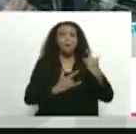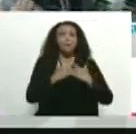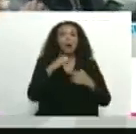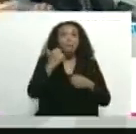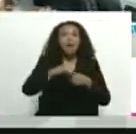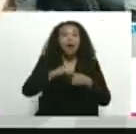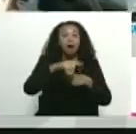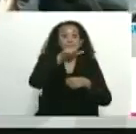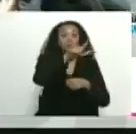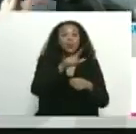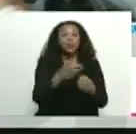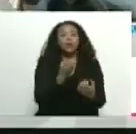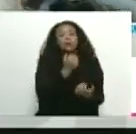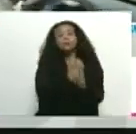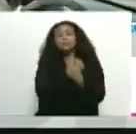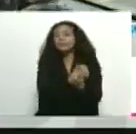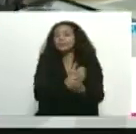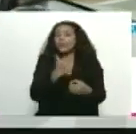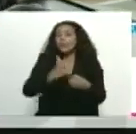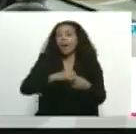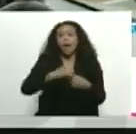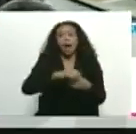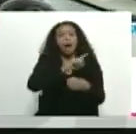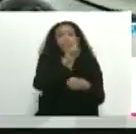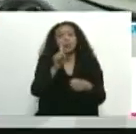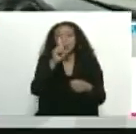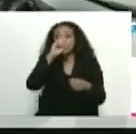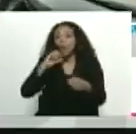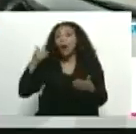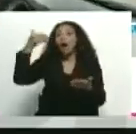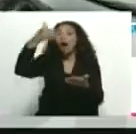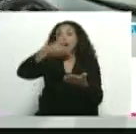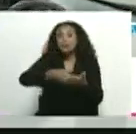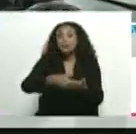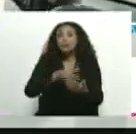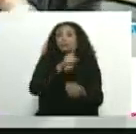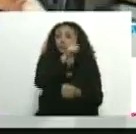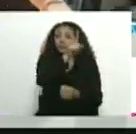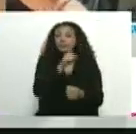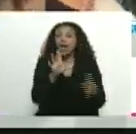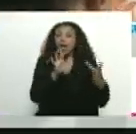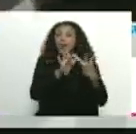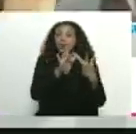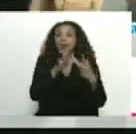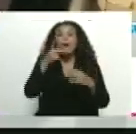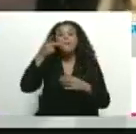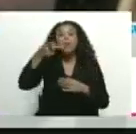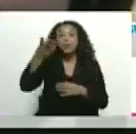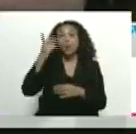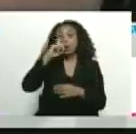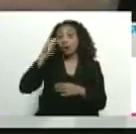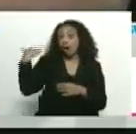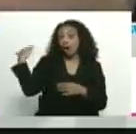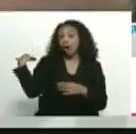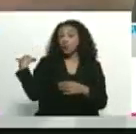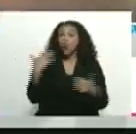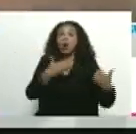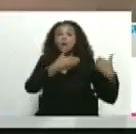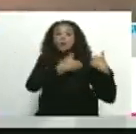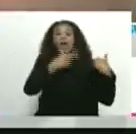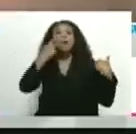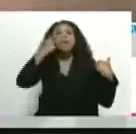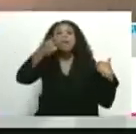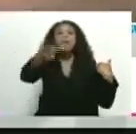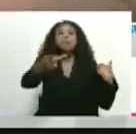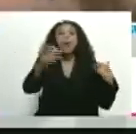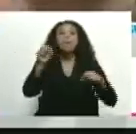Maracaibo, Maracaibo, yo amo mucho a Maracaibo. Durante muchos años fui el enlace político, responsable político